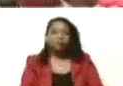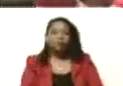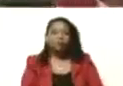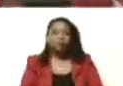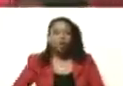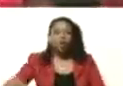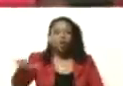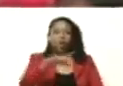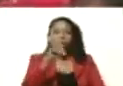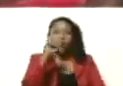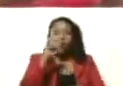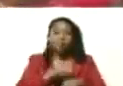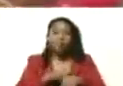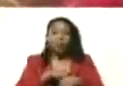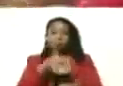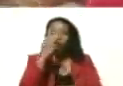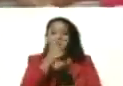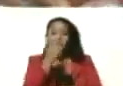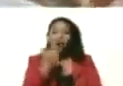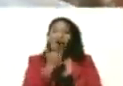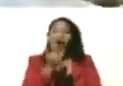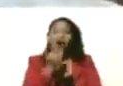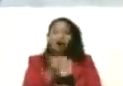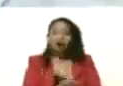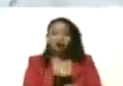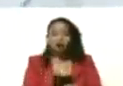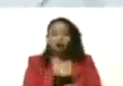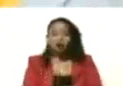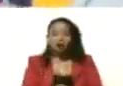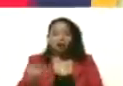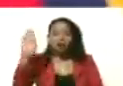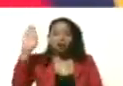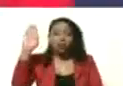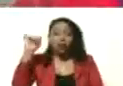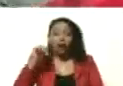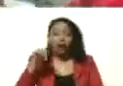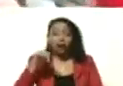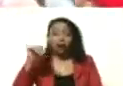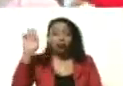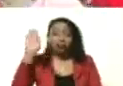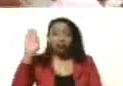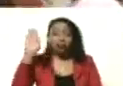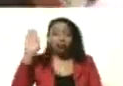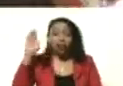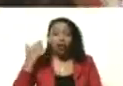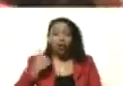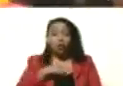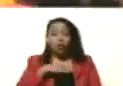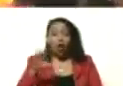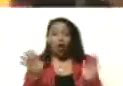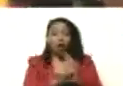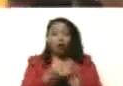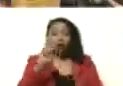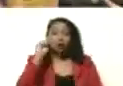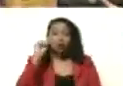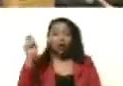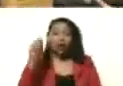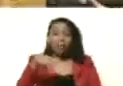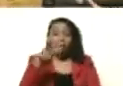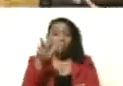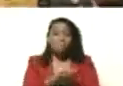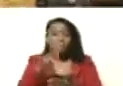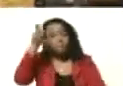Todos en algún momento nos hemos comprometido con algo. Un juramento, este juramento con nuestra Constitución, aprobada